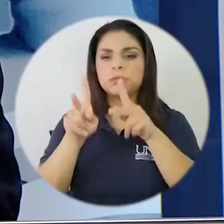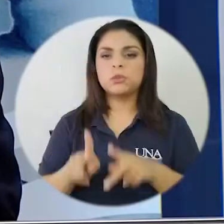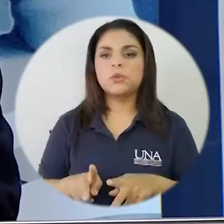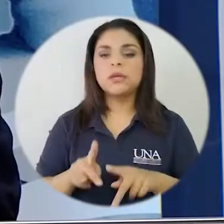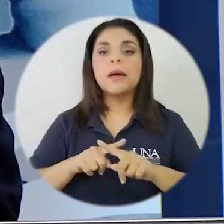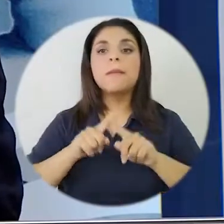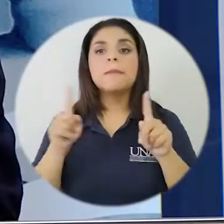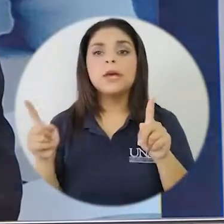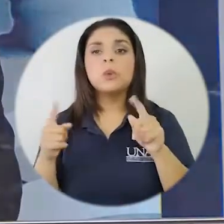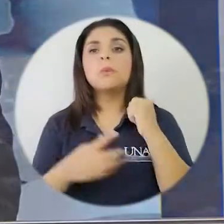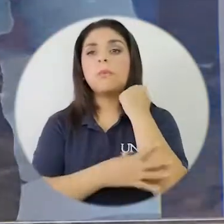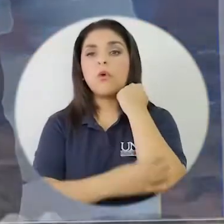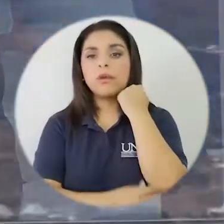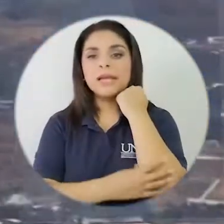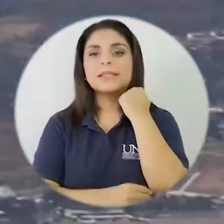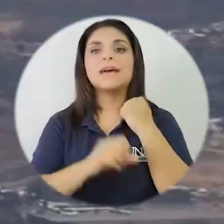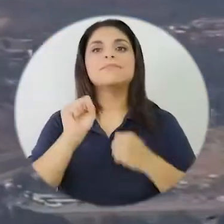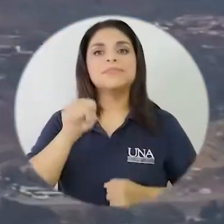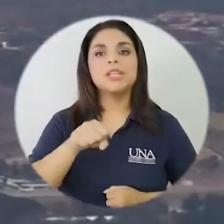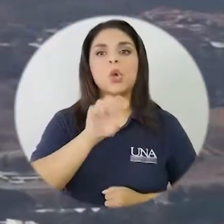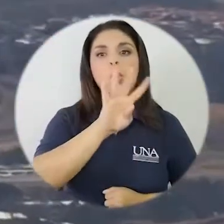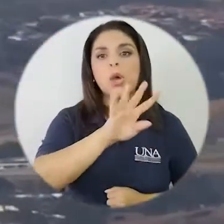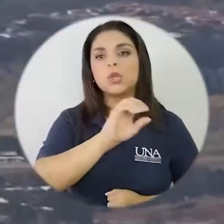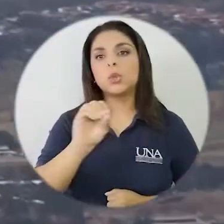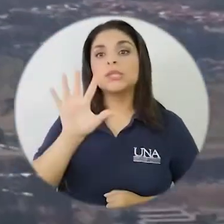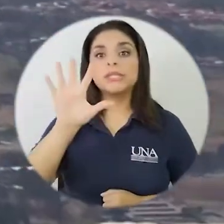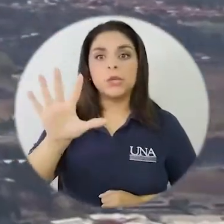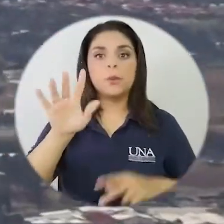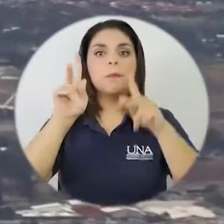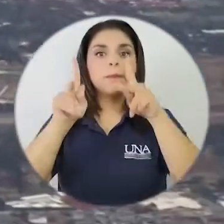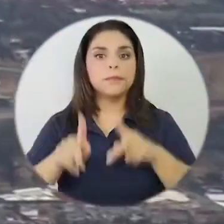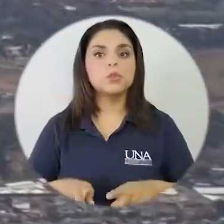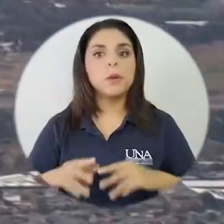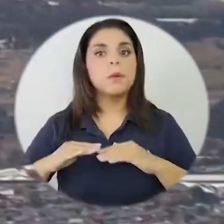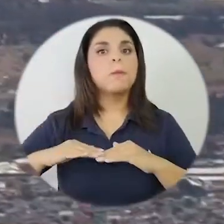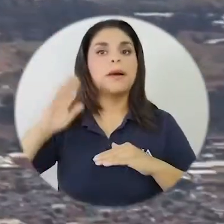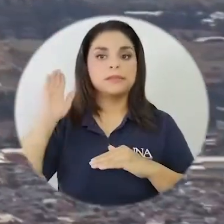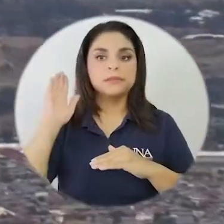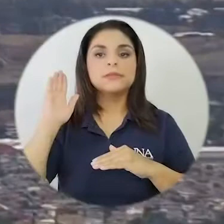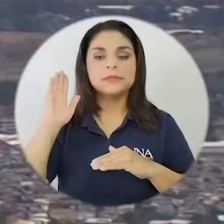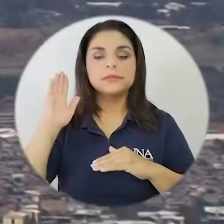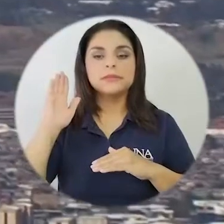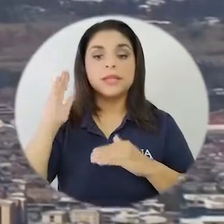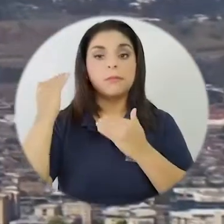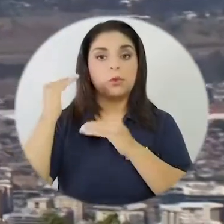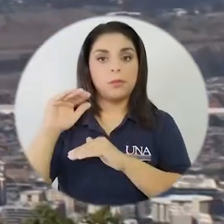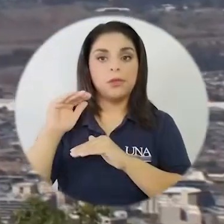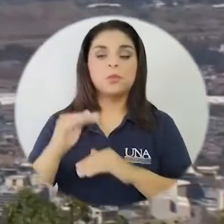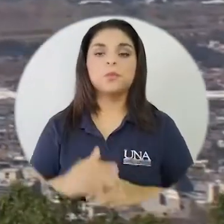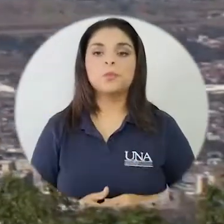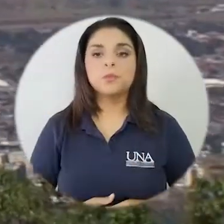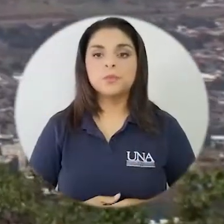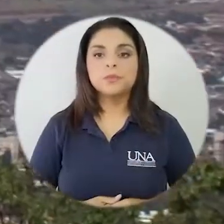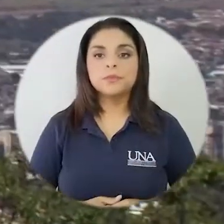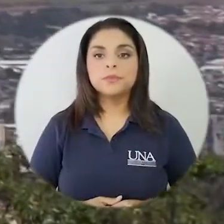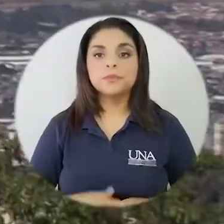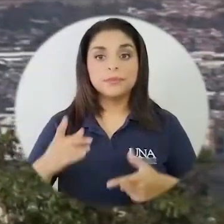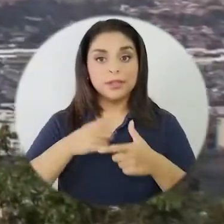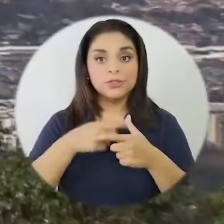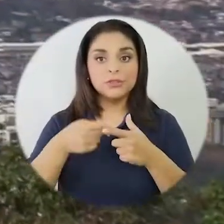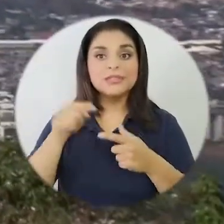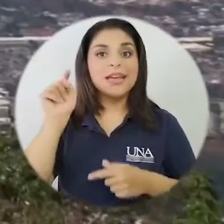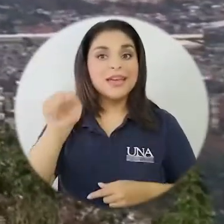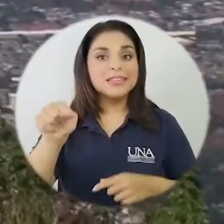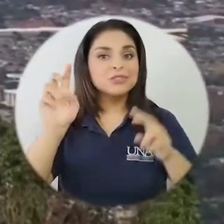2 personas. Pero en términos de precario, se puede llegar a un 4 o un 5%. Es decir, 4 o 5 personas más del promedio,